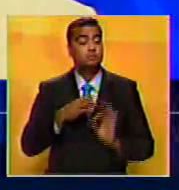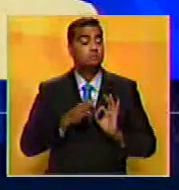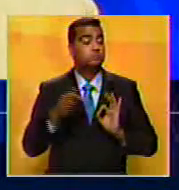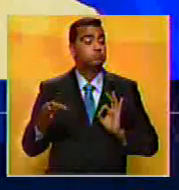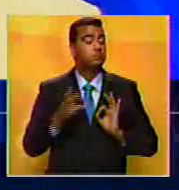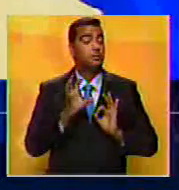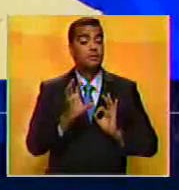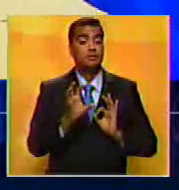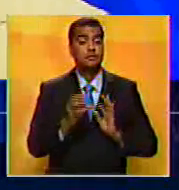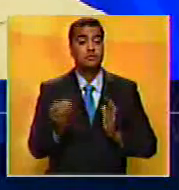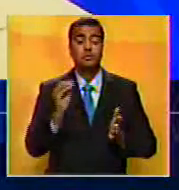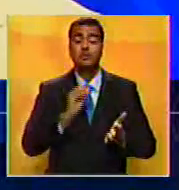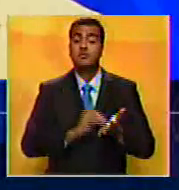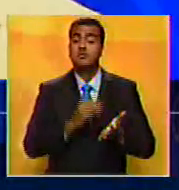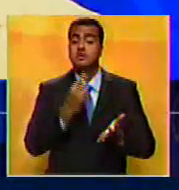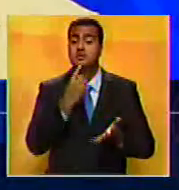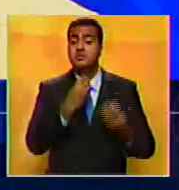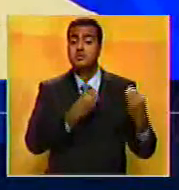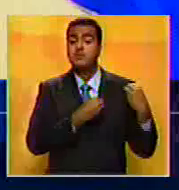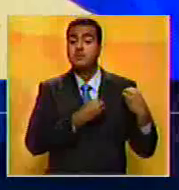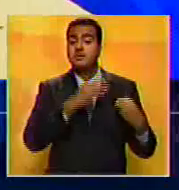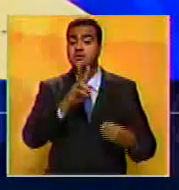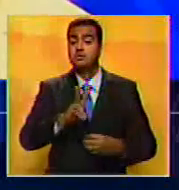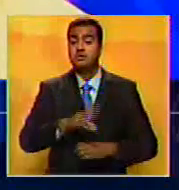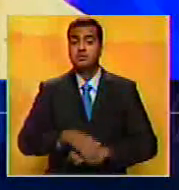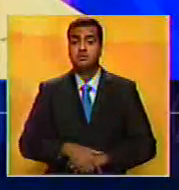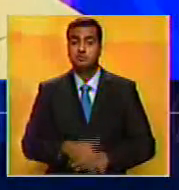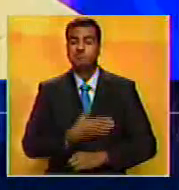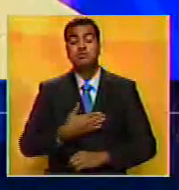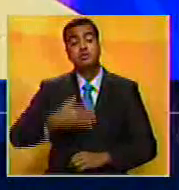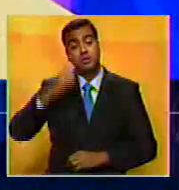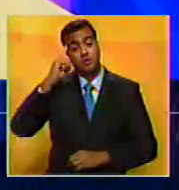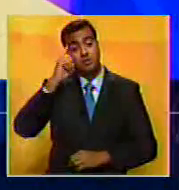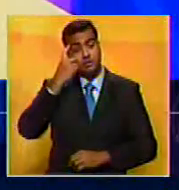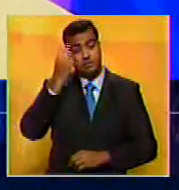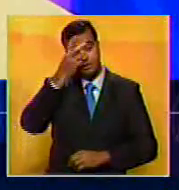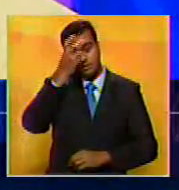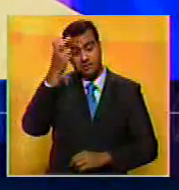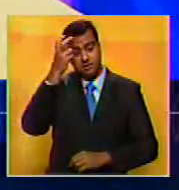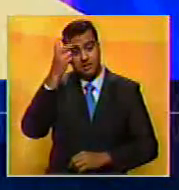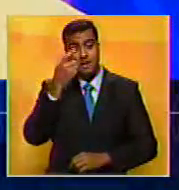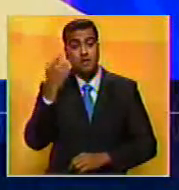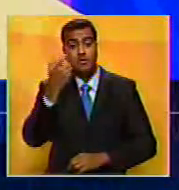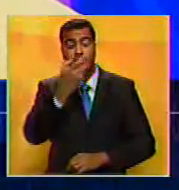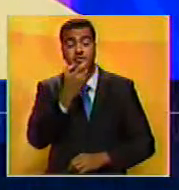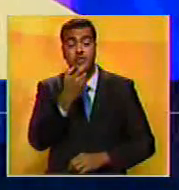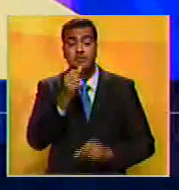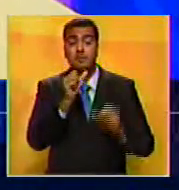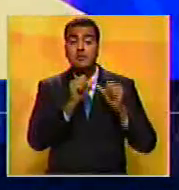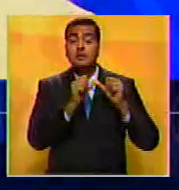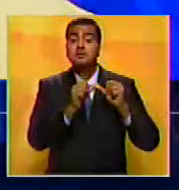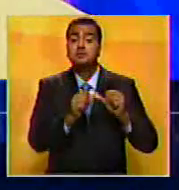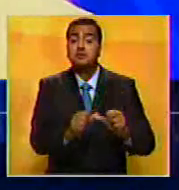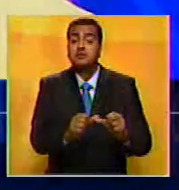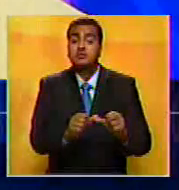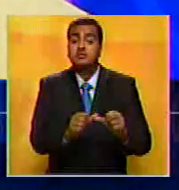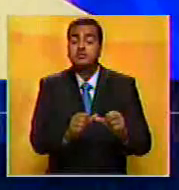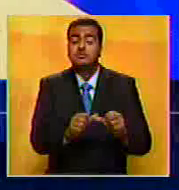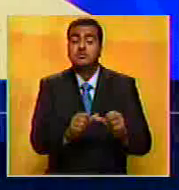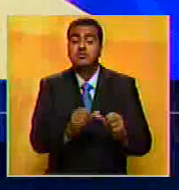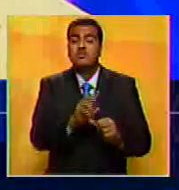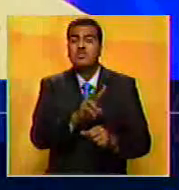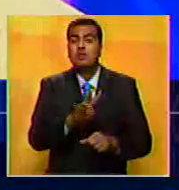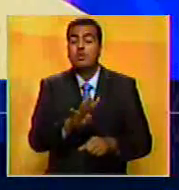del país y vuelven a actuar como si fueran dueños de Venezuela. Le quiero recordar a la canciller y al gobierno que tienen que permanecer durante esos